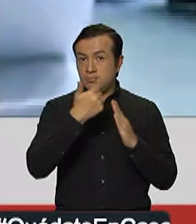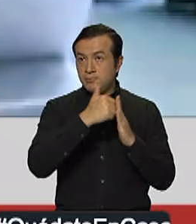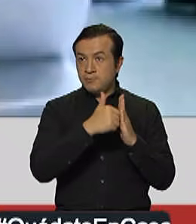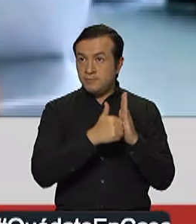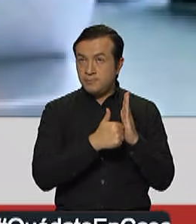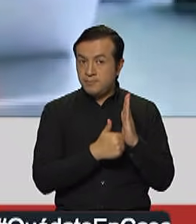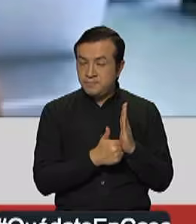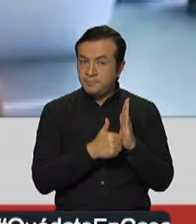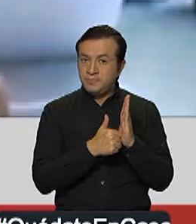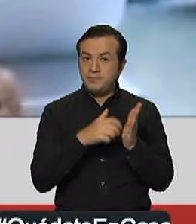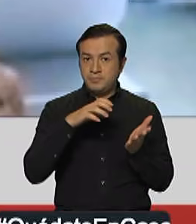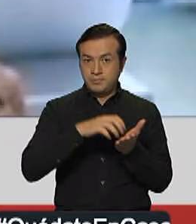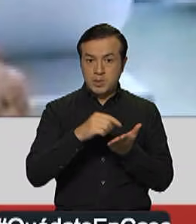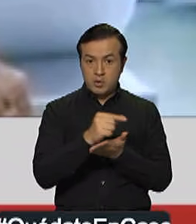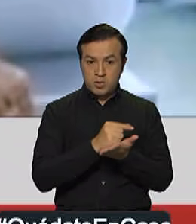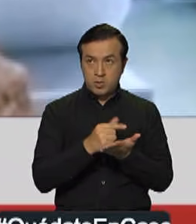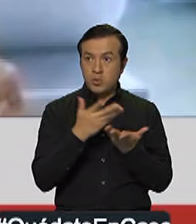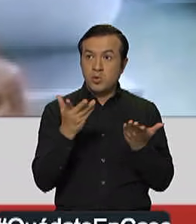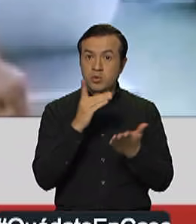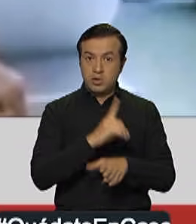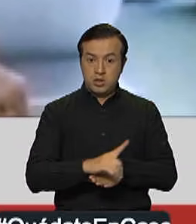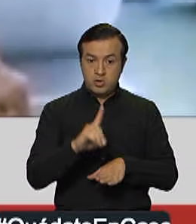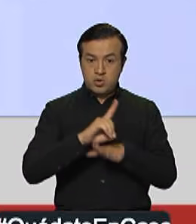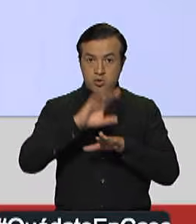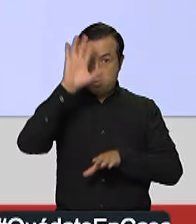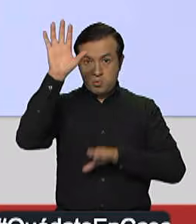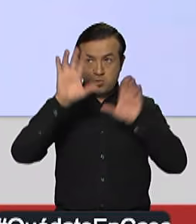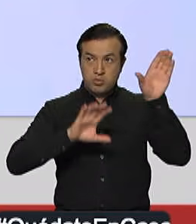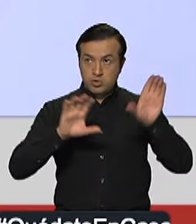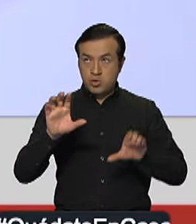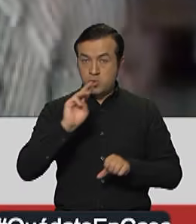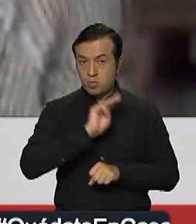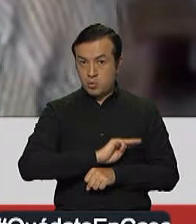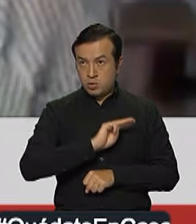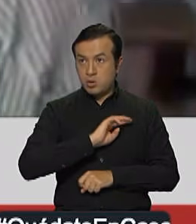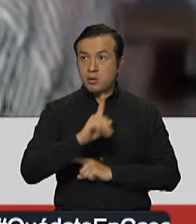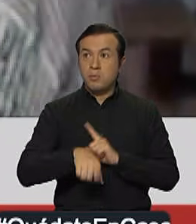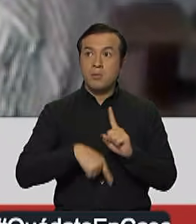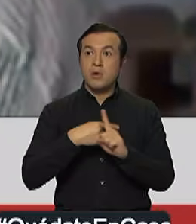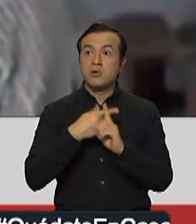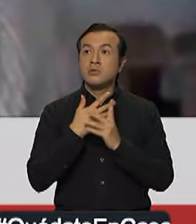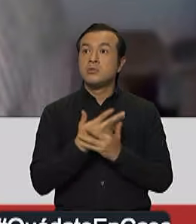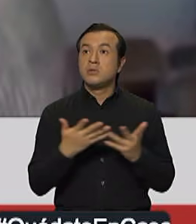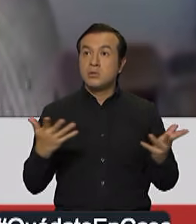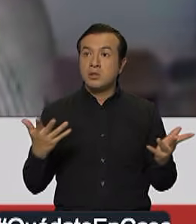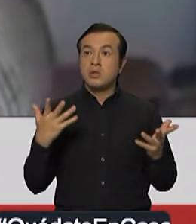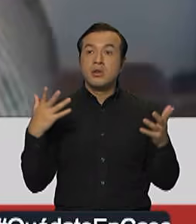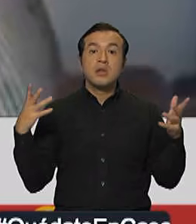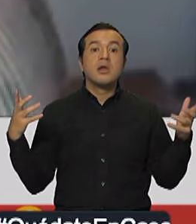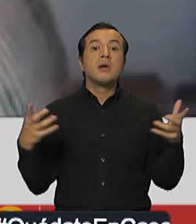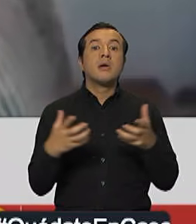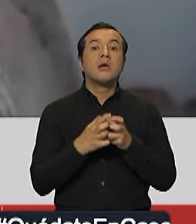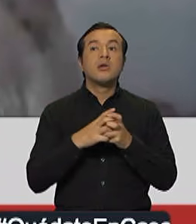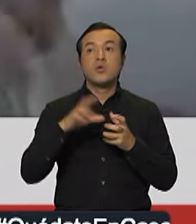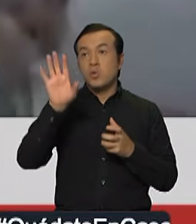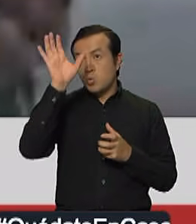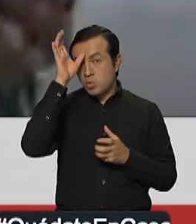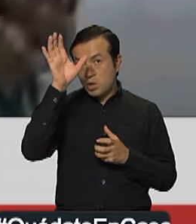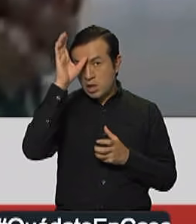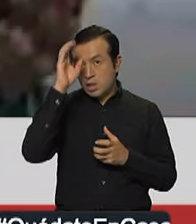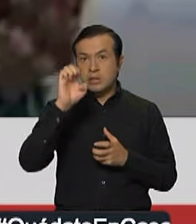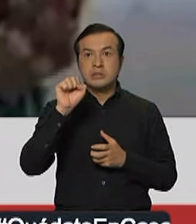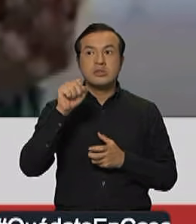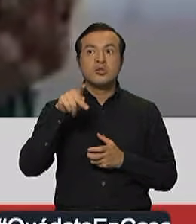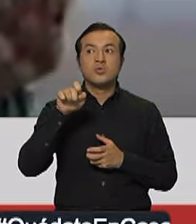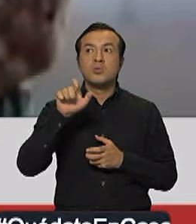plásticas Núcleo del Guayas, directora en el Museo Municipal y también dirigió el Departamento Cultural de la ESPOL. Se destacó